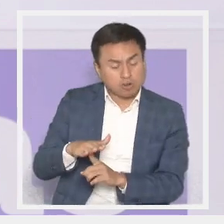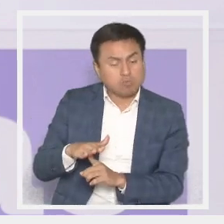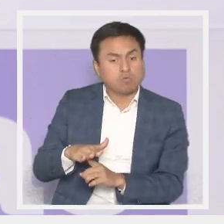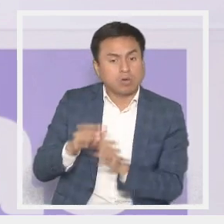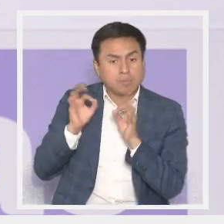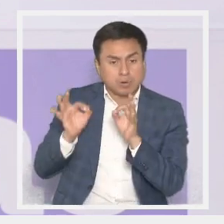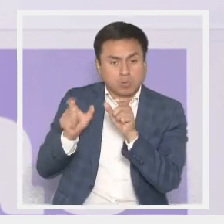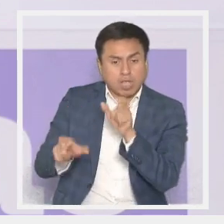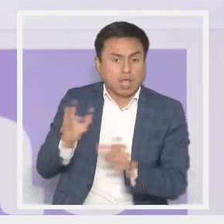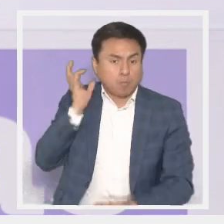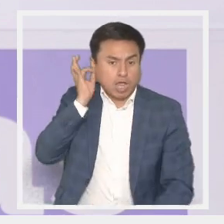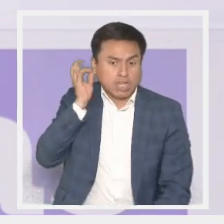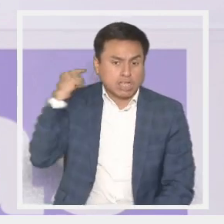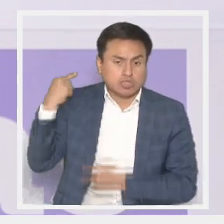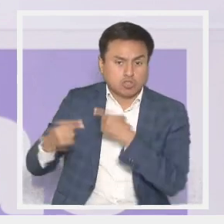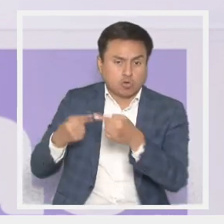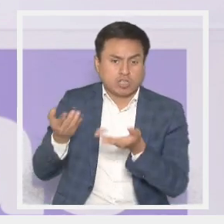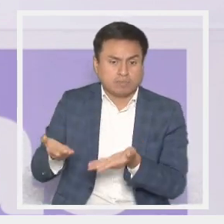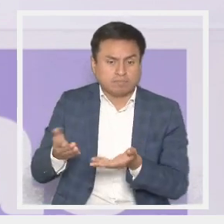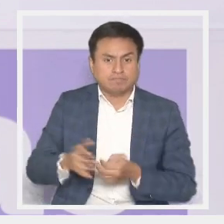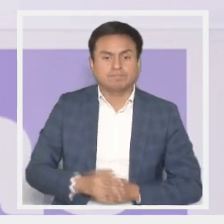particular a las mujeres en nuestra historia.